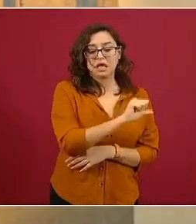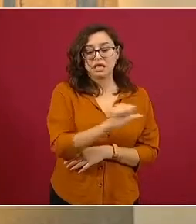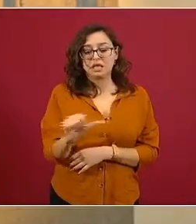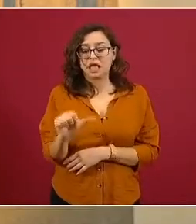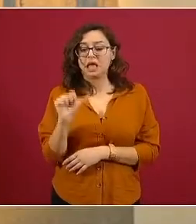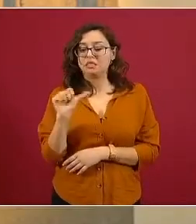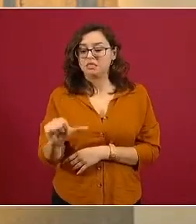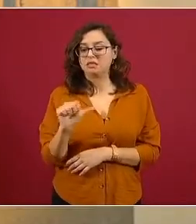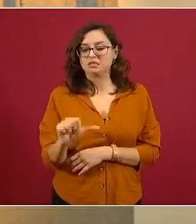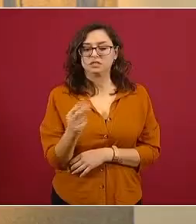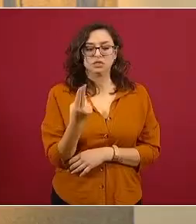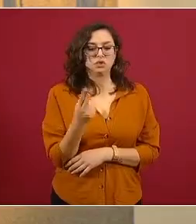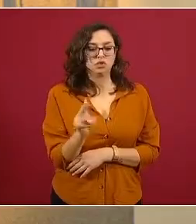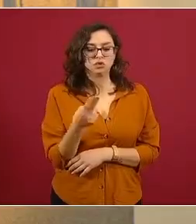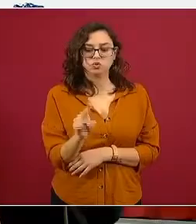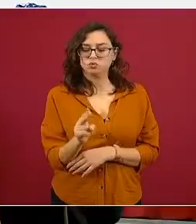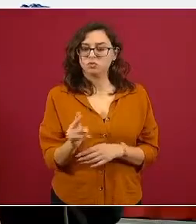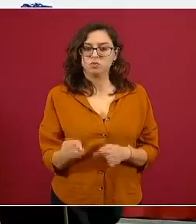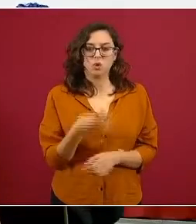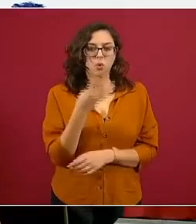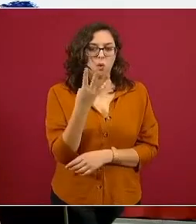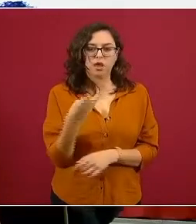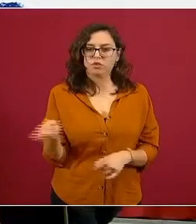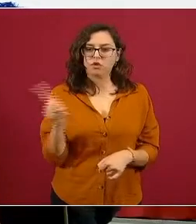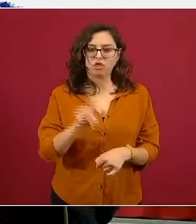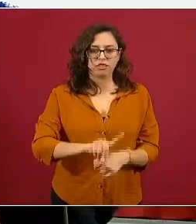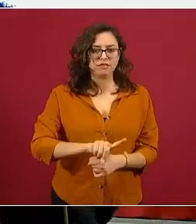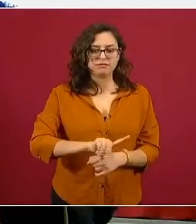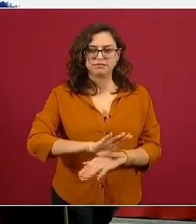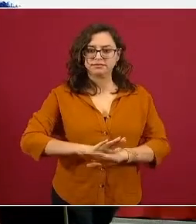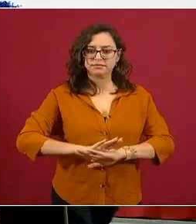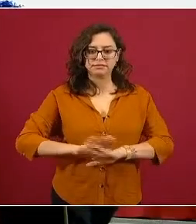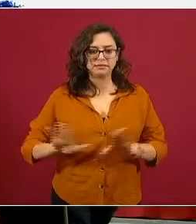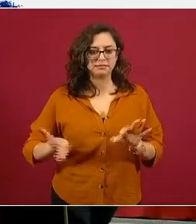de noviembre, el fin de semana largo, pero